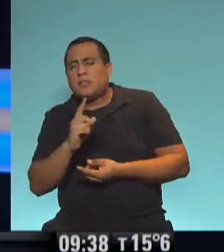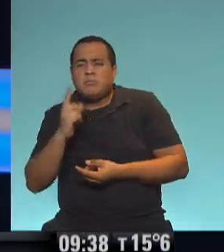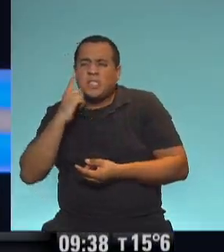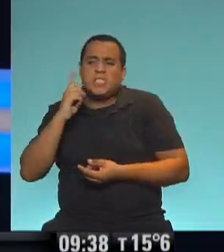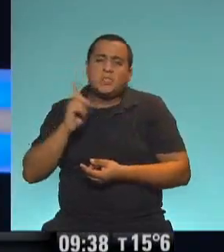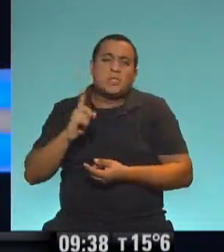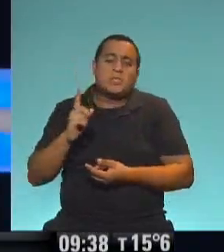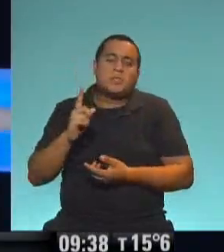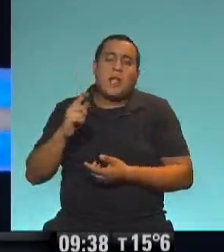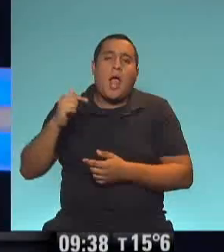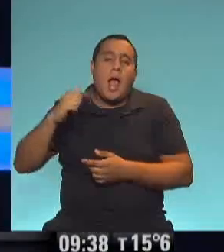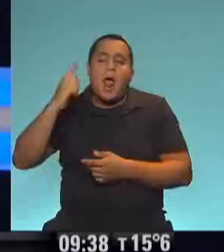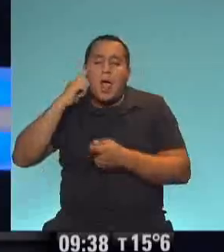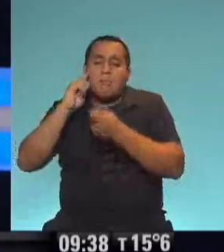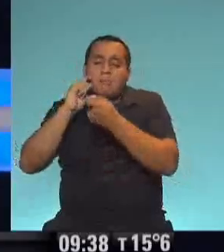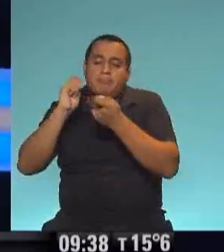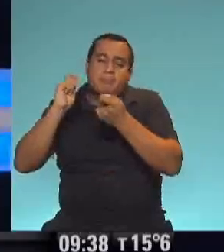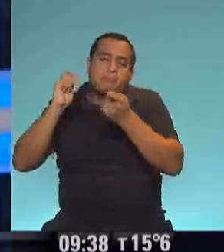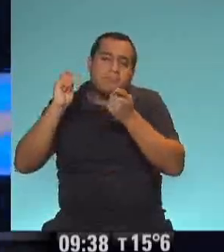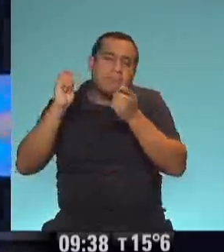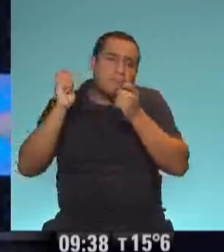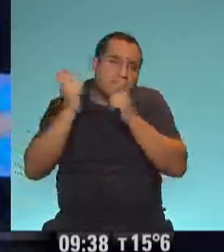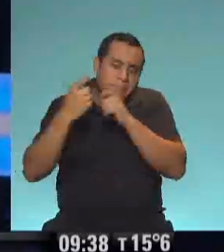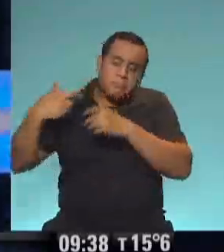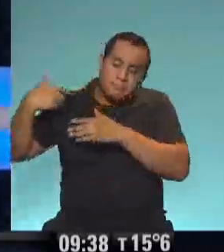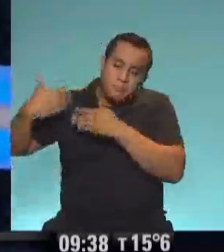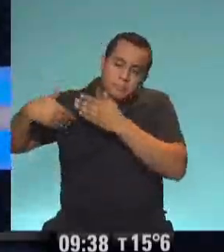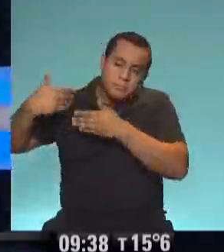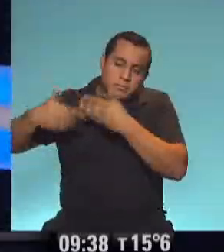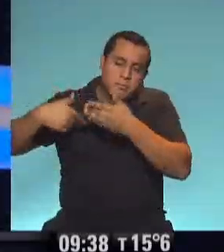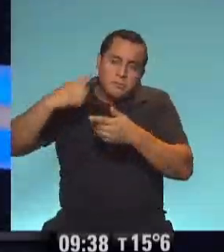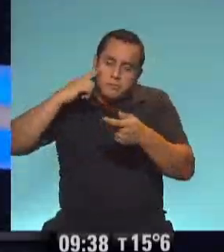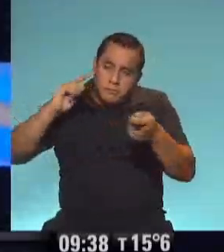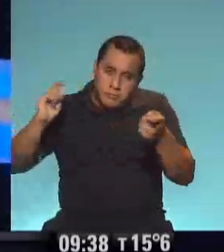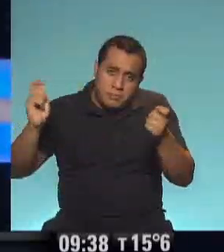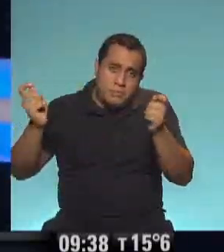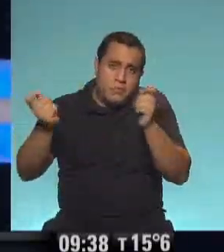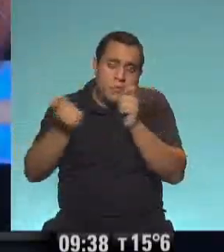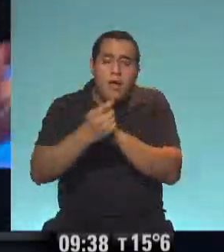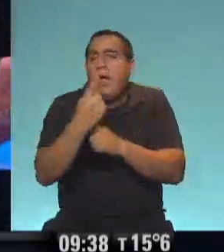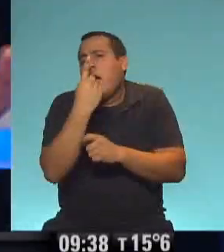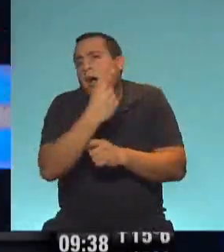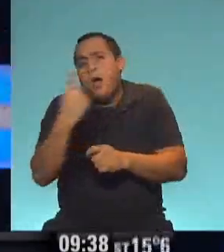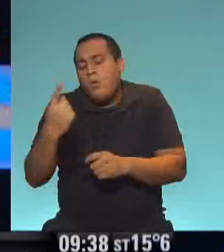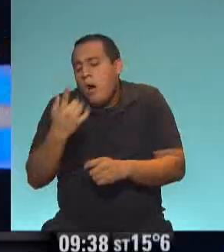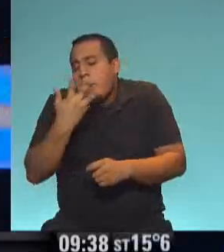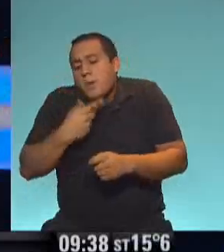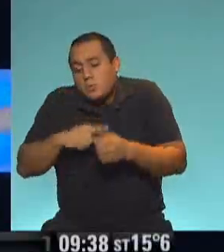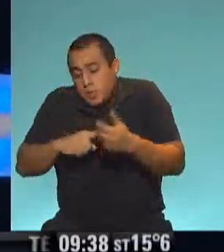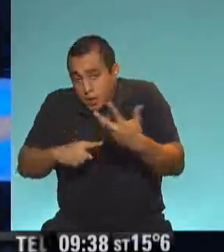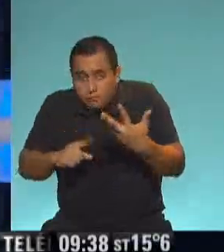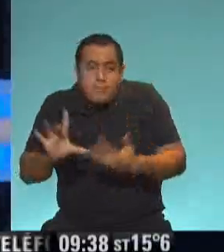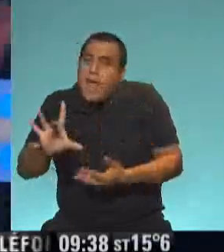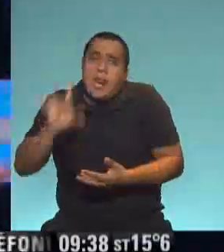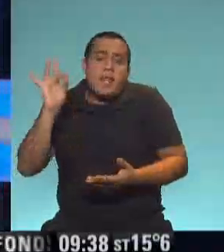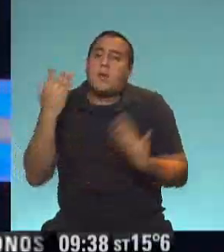por suerte, a lo largo del tiempo, ahora sí podemos ver que hay, que cada uno puede elegir, lo que decimos siempre, puede